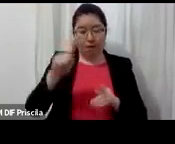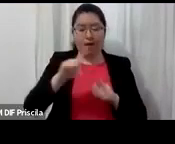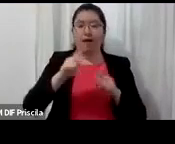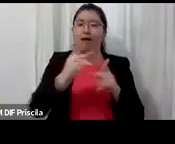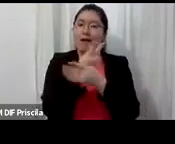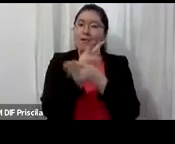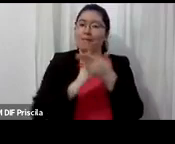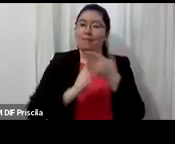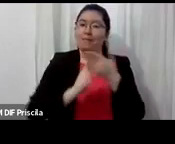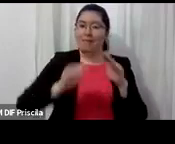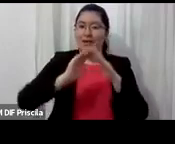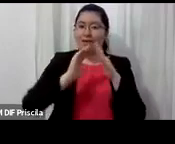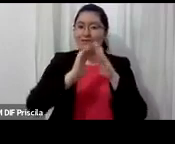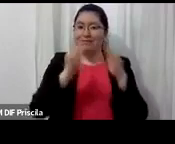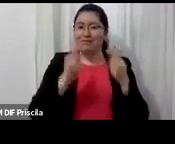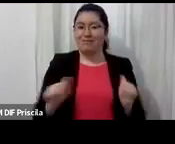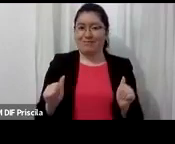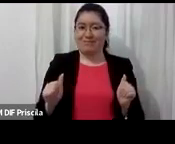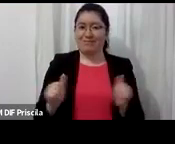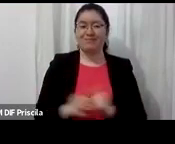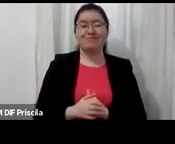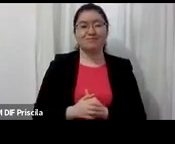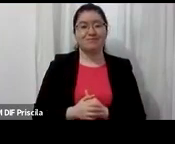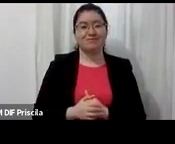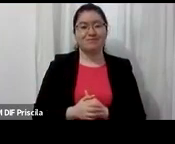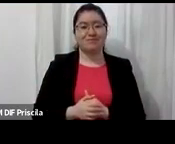Por ahí. No sé si...